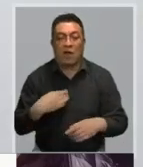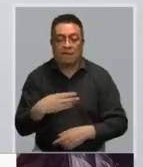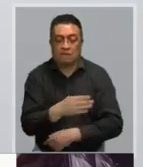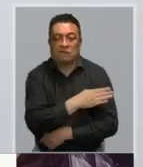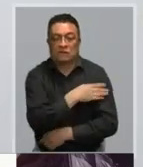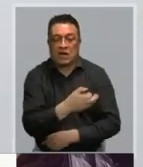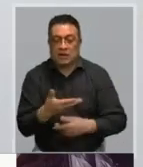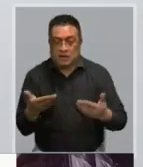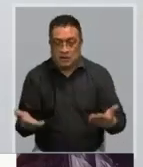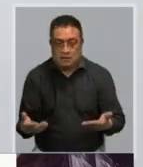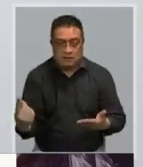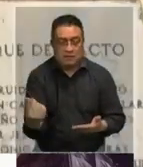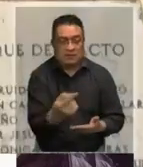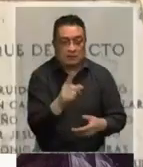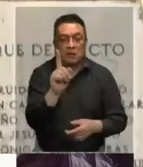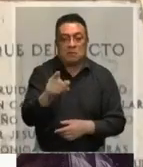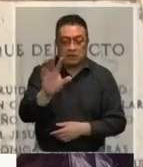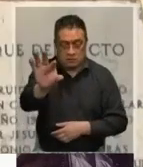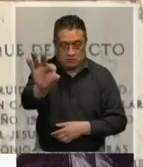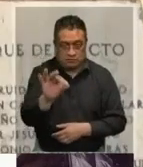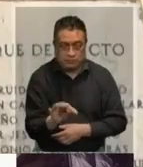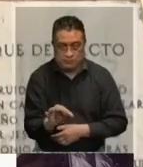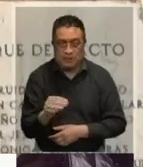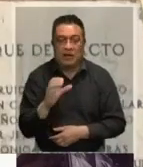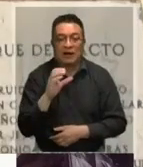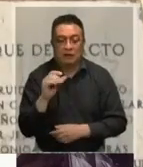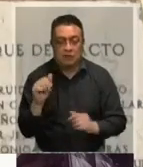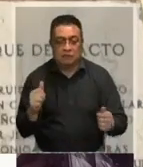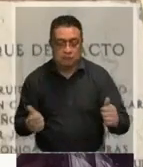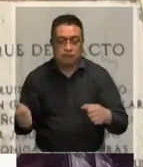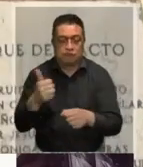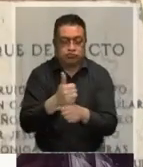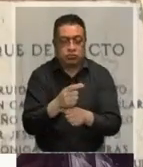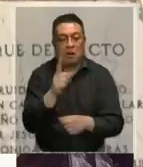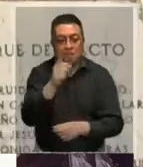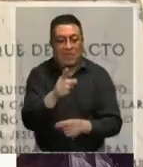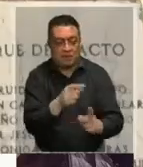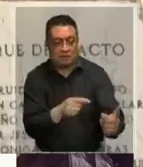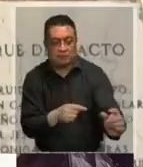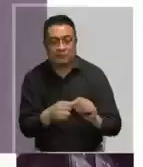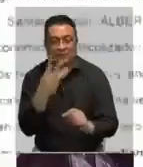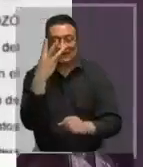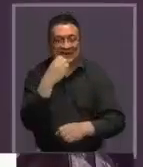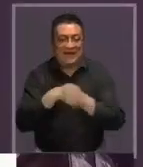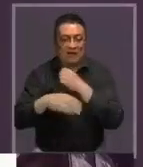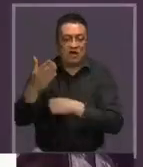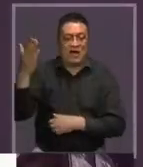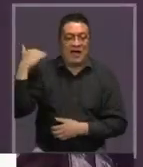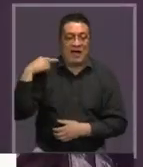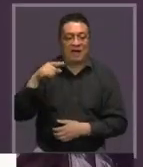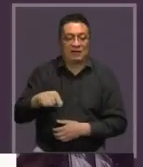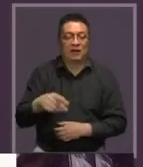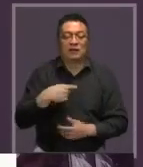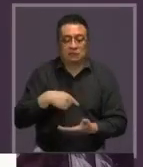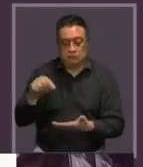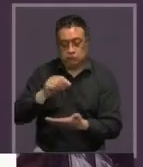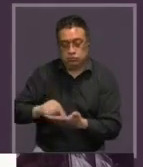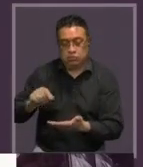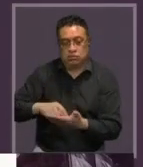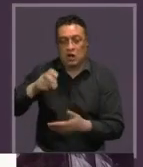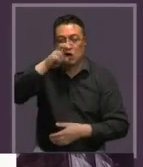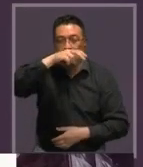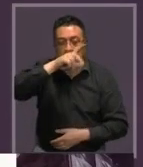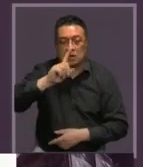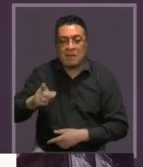fe fue designado por el propio Obispo Casanova a dedo Hace 3 años a través de esta escritura